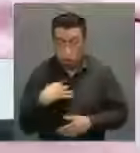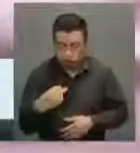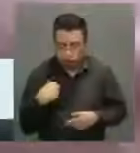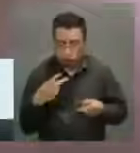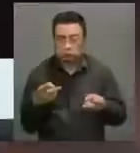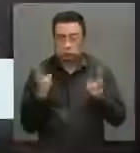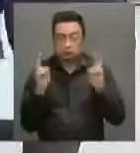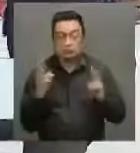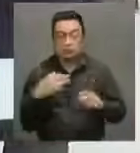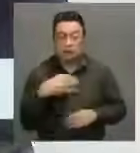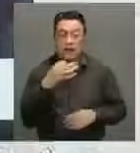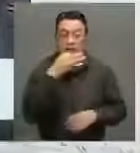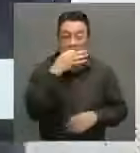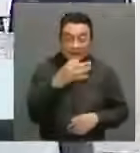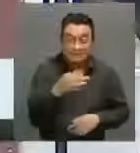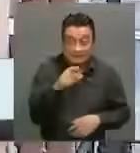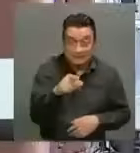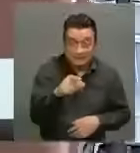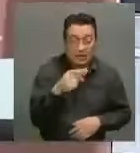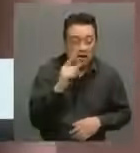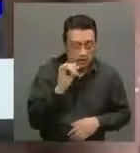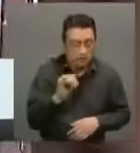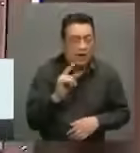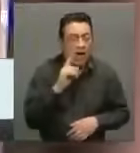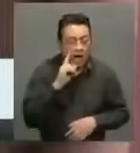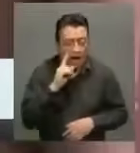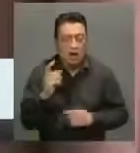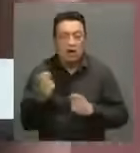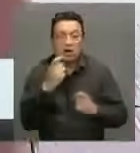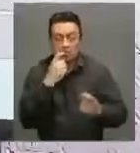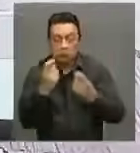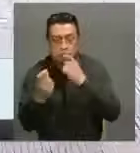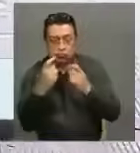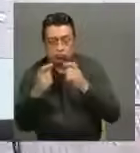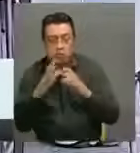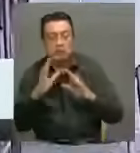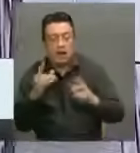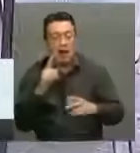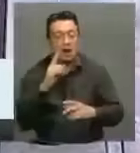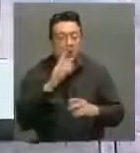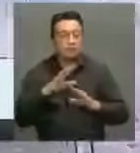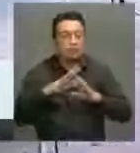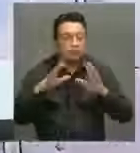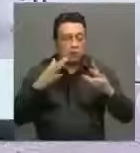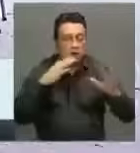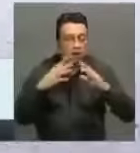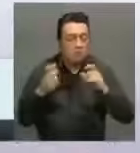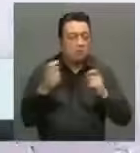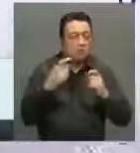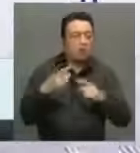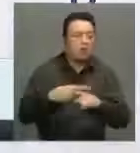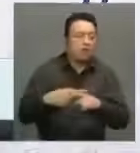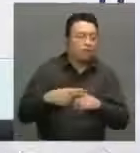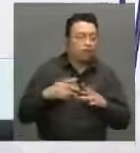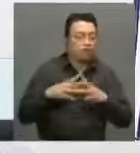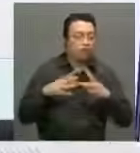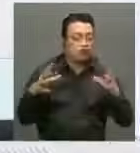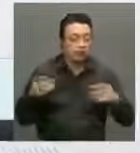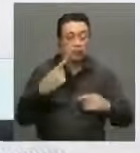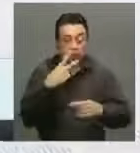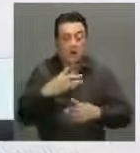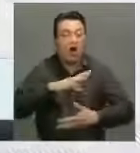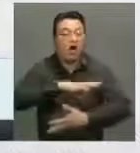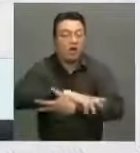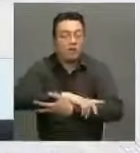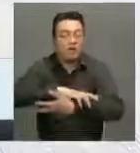Insistió en la tesis de que hay injurias y calumnias involucradas en los comentarios que se han hecho sobre él en torno al caso Convenios. Escuchamos al